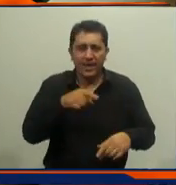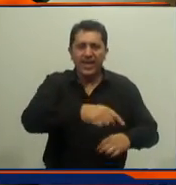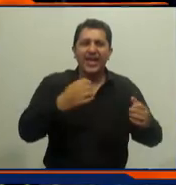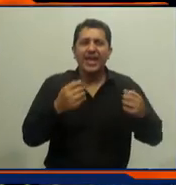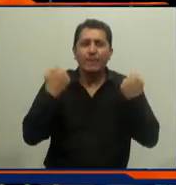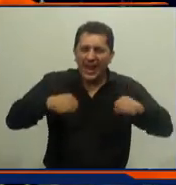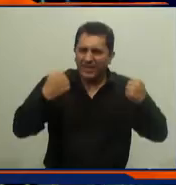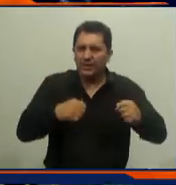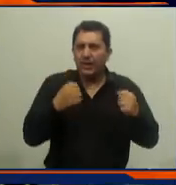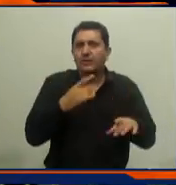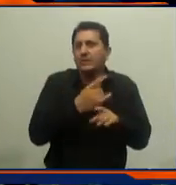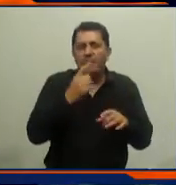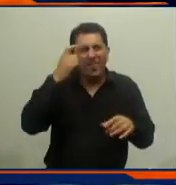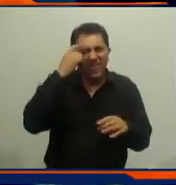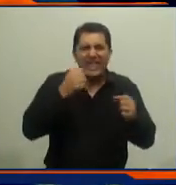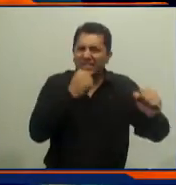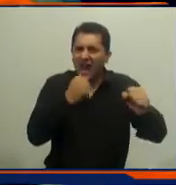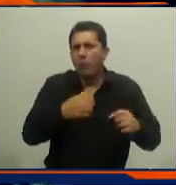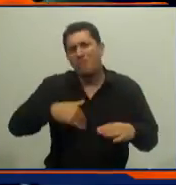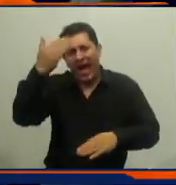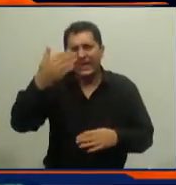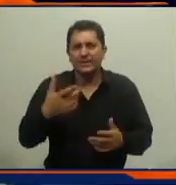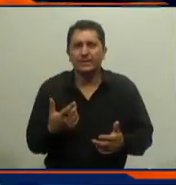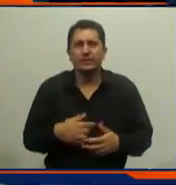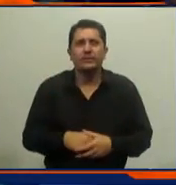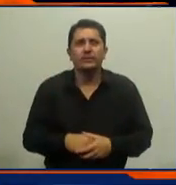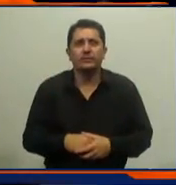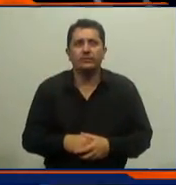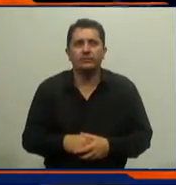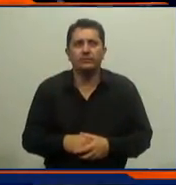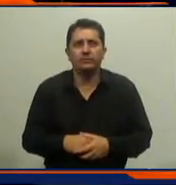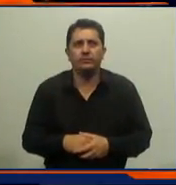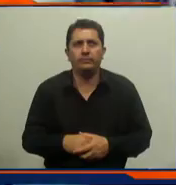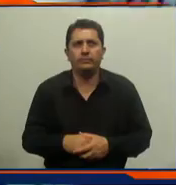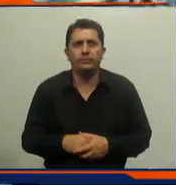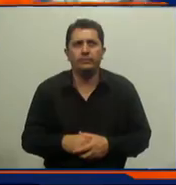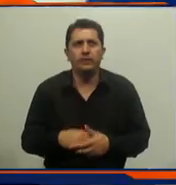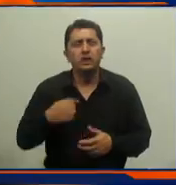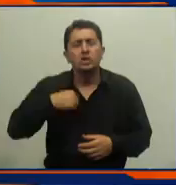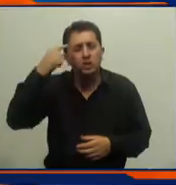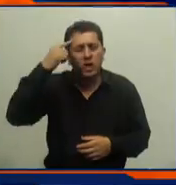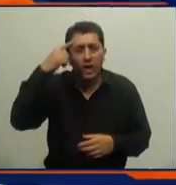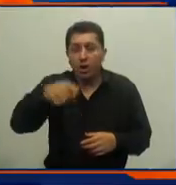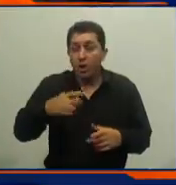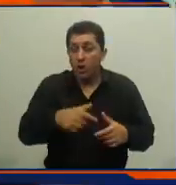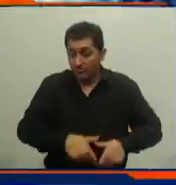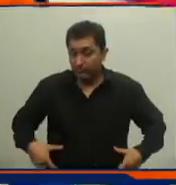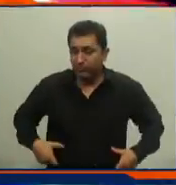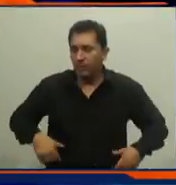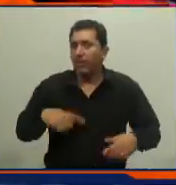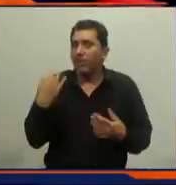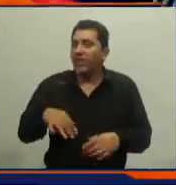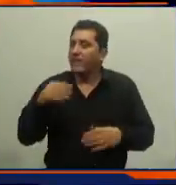más de 10 round la historia sigue creo yo dependiendo de esto porque